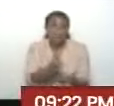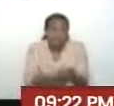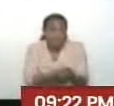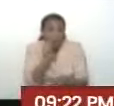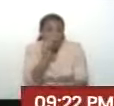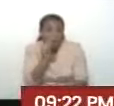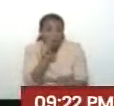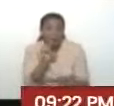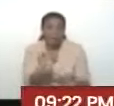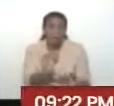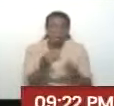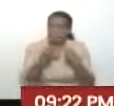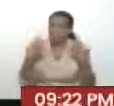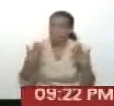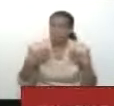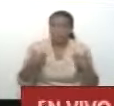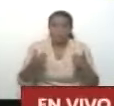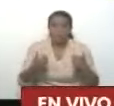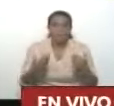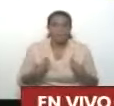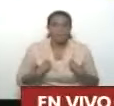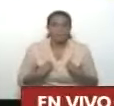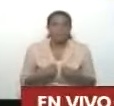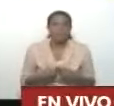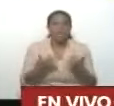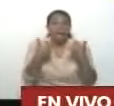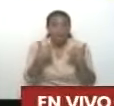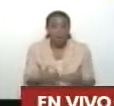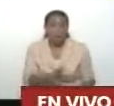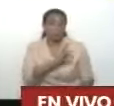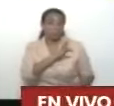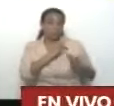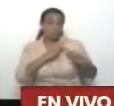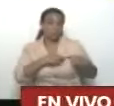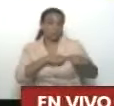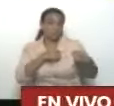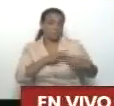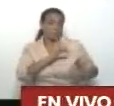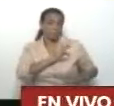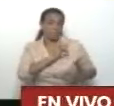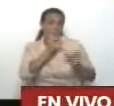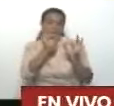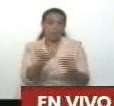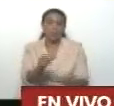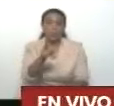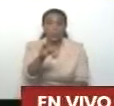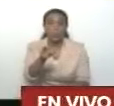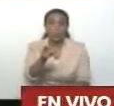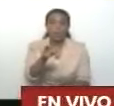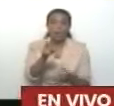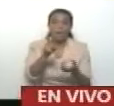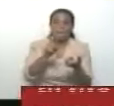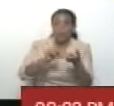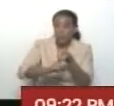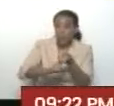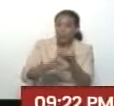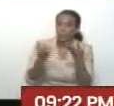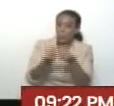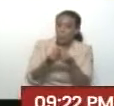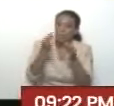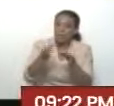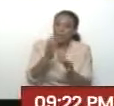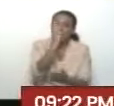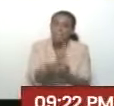sí, claro, mi hermano está maravilloso. Y aquí le traigo la medalla de la Hermandad del Gran Poder, una para usted y otra para Silvia, que le acompañe,